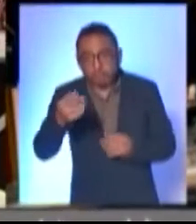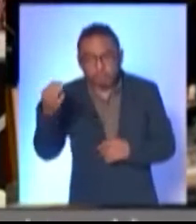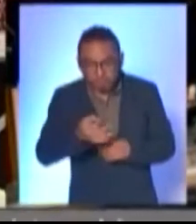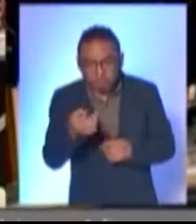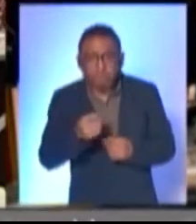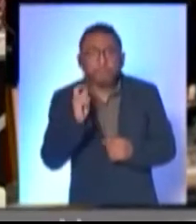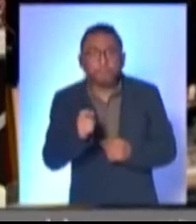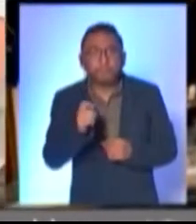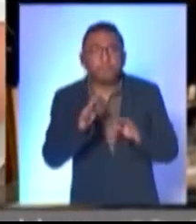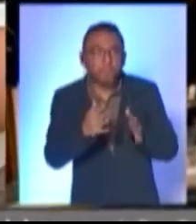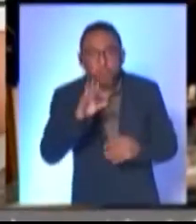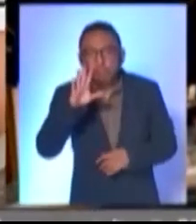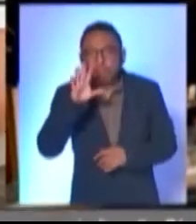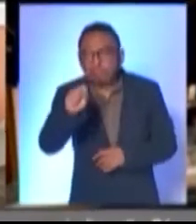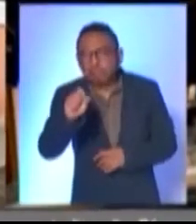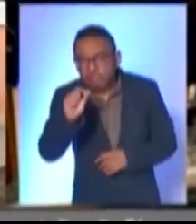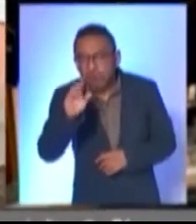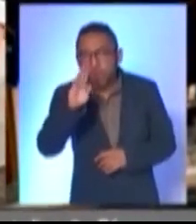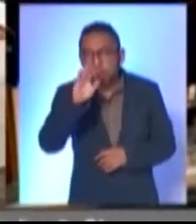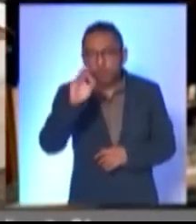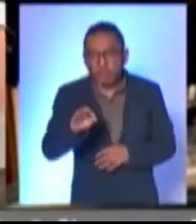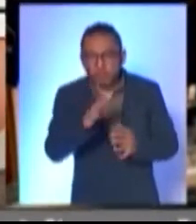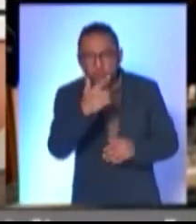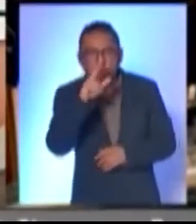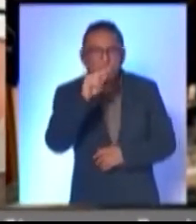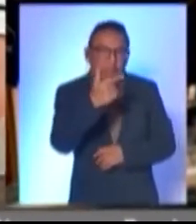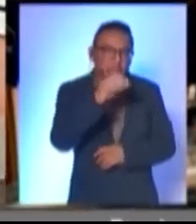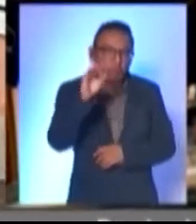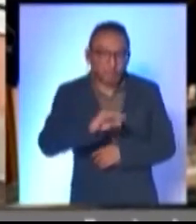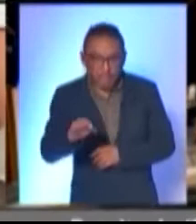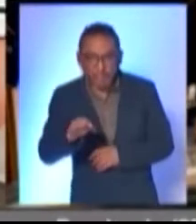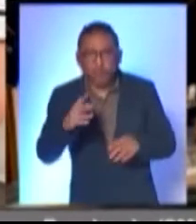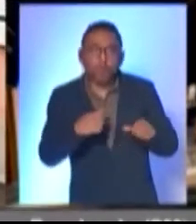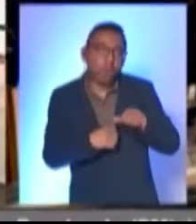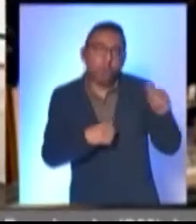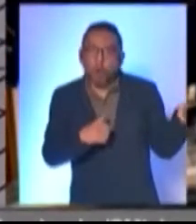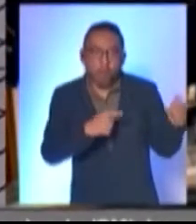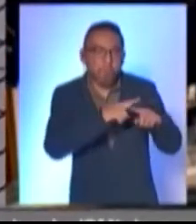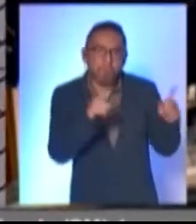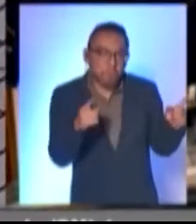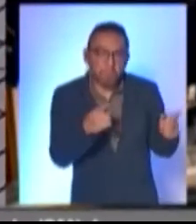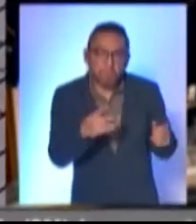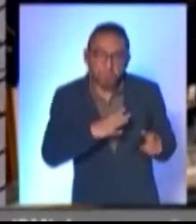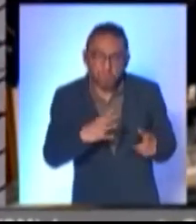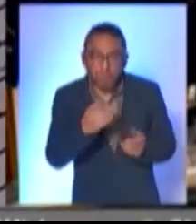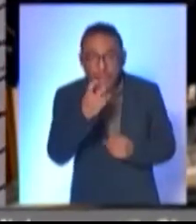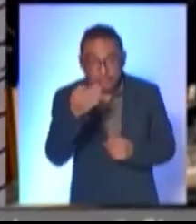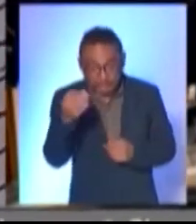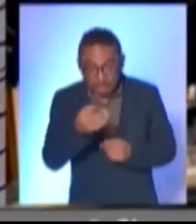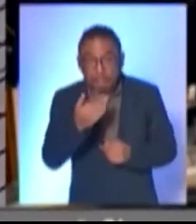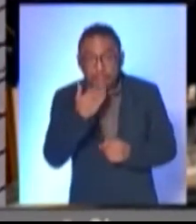de casi el 90%, me parece que es como el 87%, contra algunas de las variantes nuevas. Esa efectividad